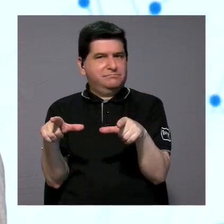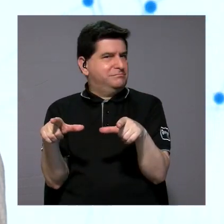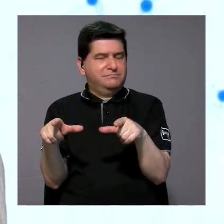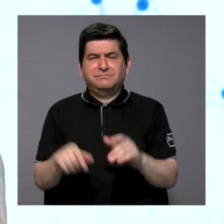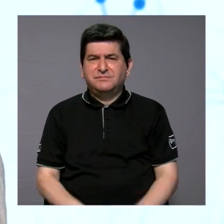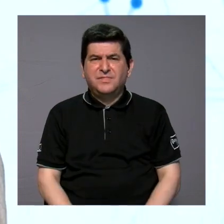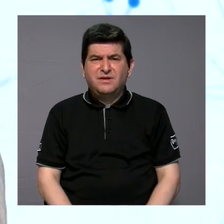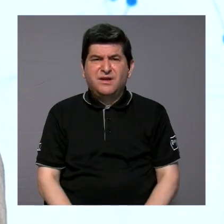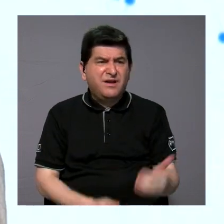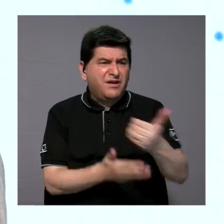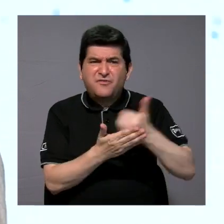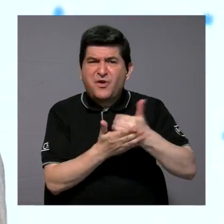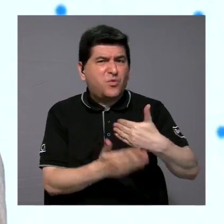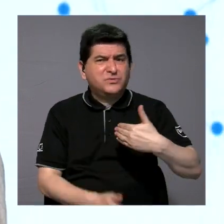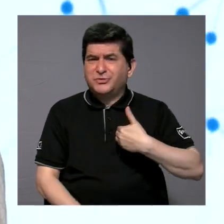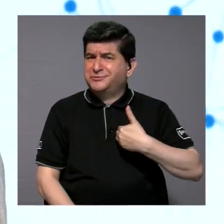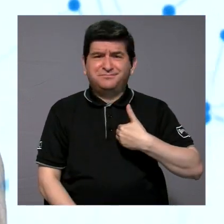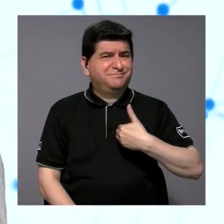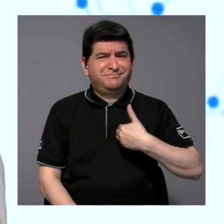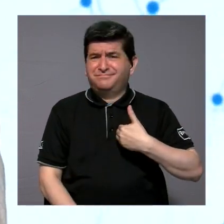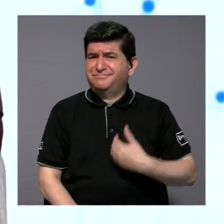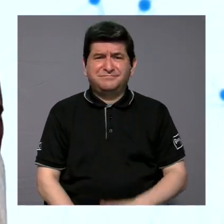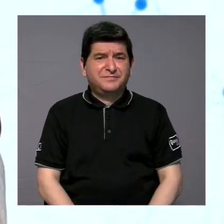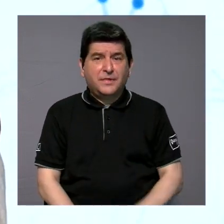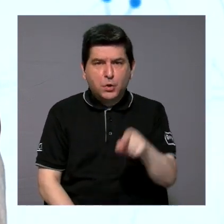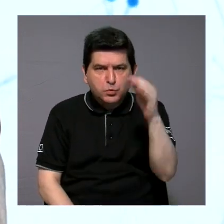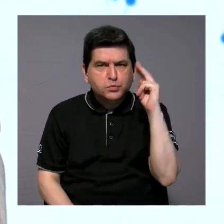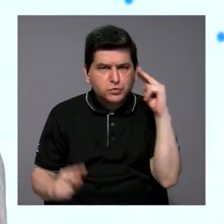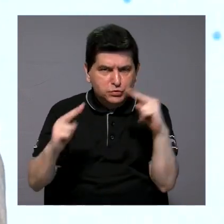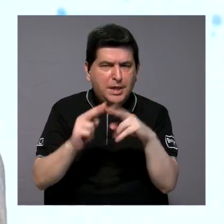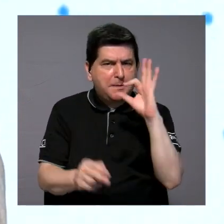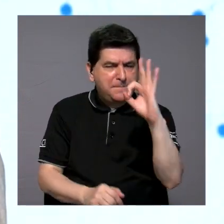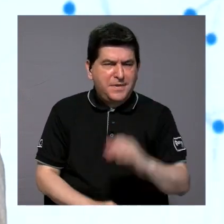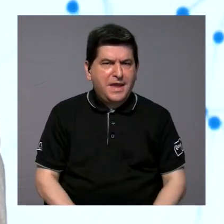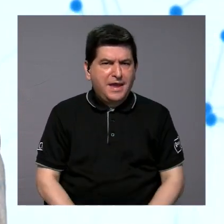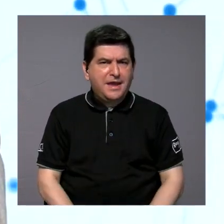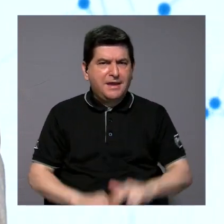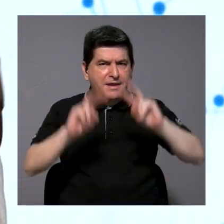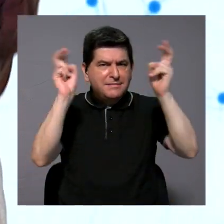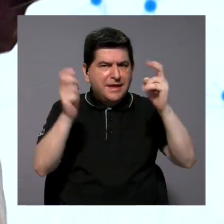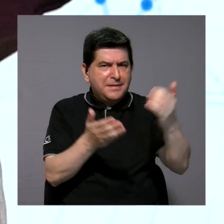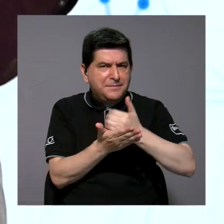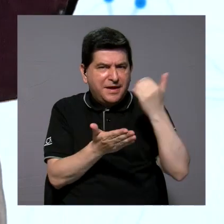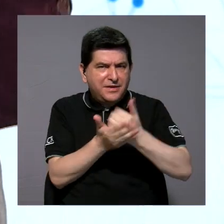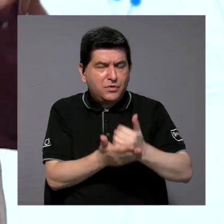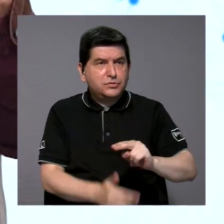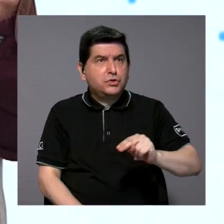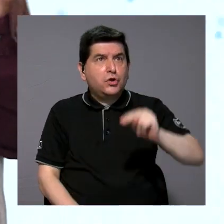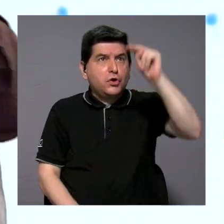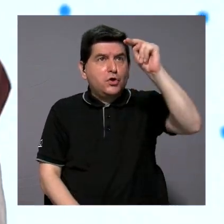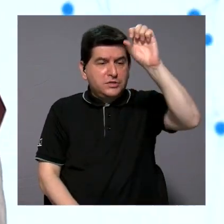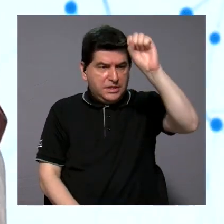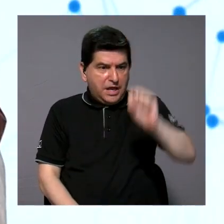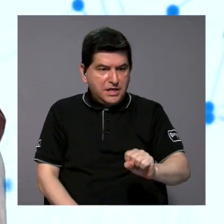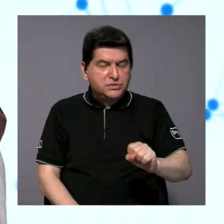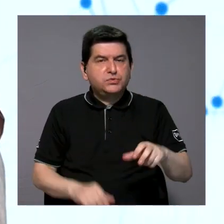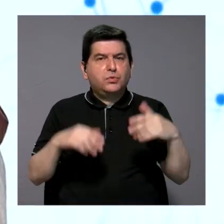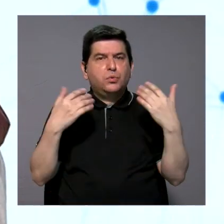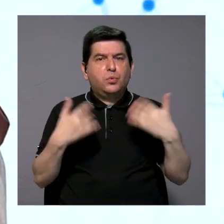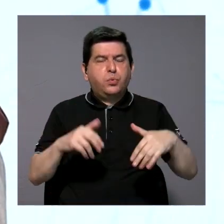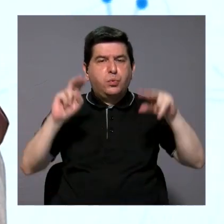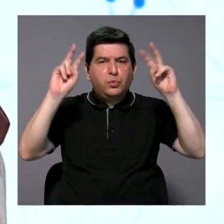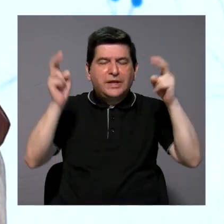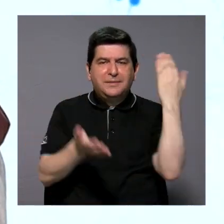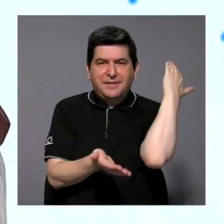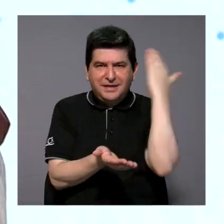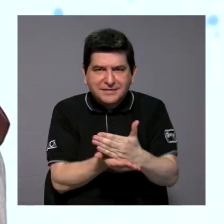no tienen los recursos, porque vos conocés muy bien que el tema de recursos del norte hacia el sur ha sido un tema que ha